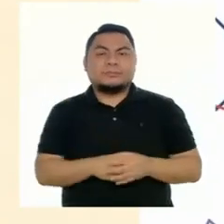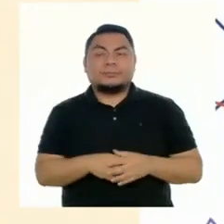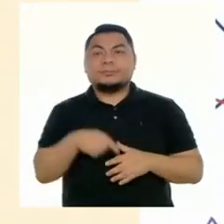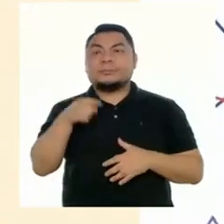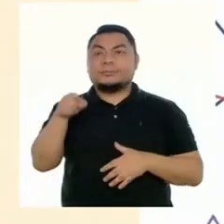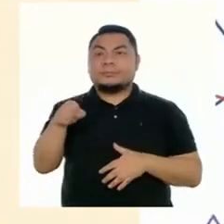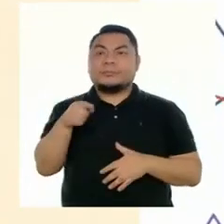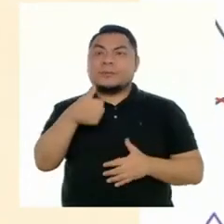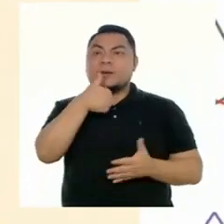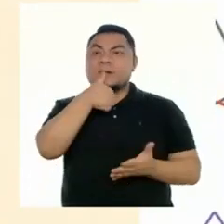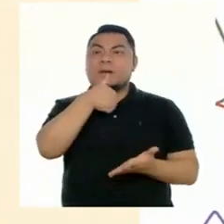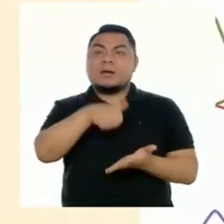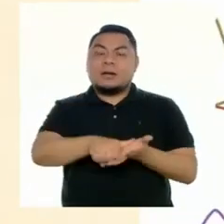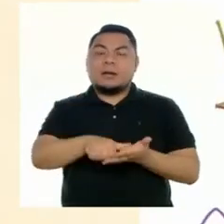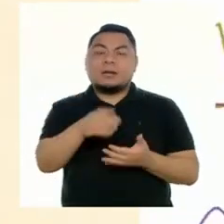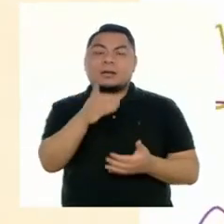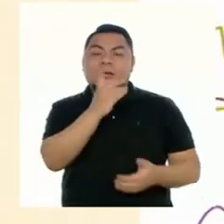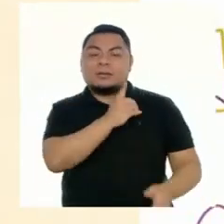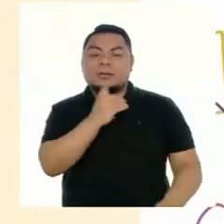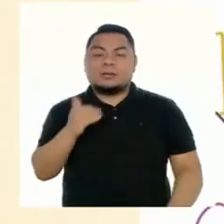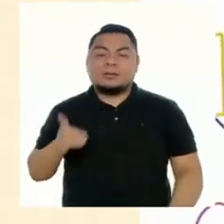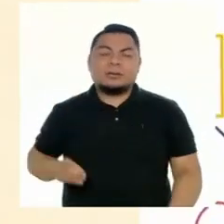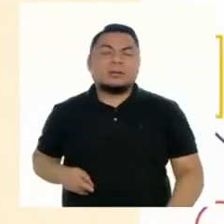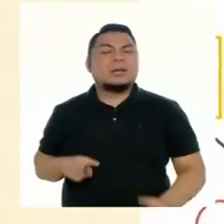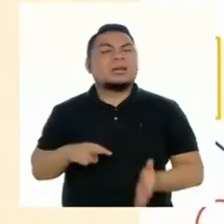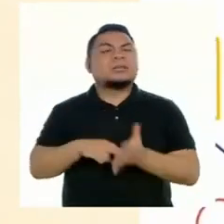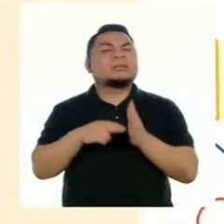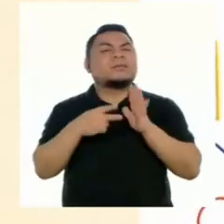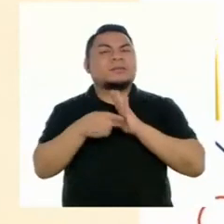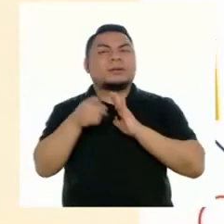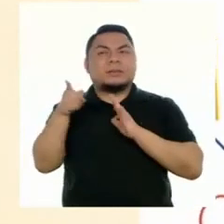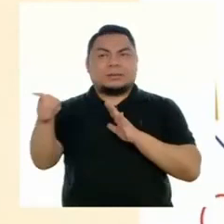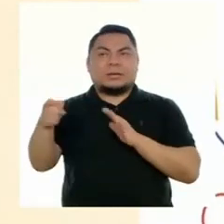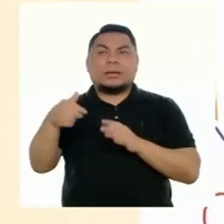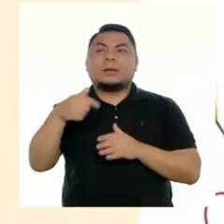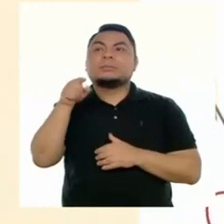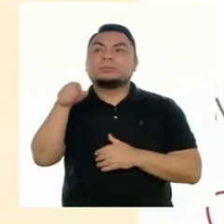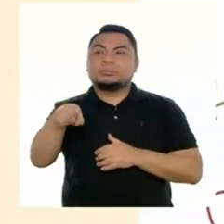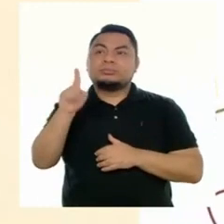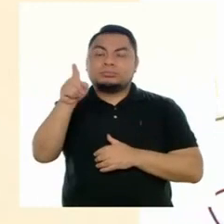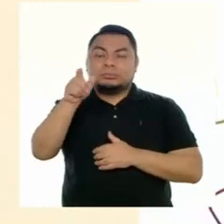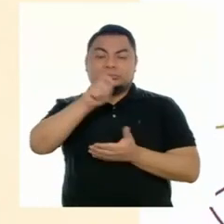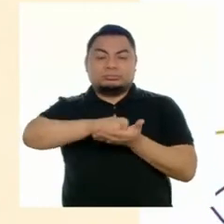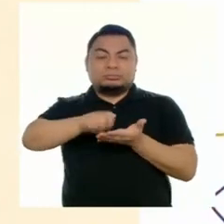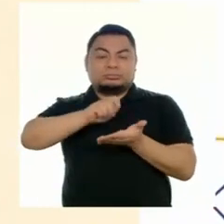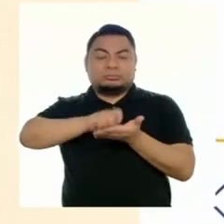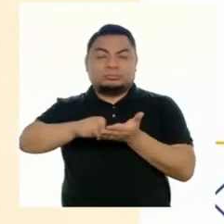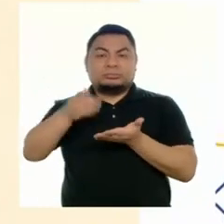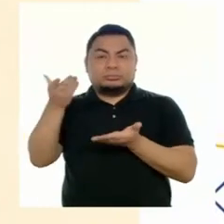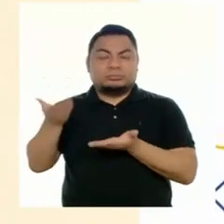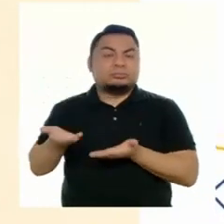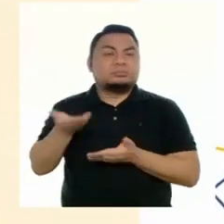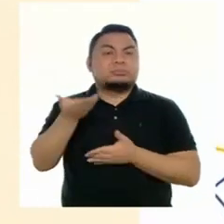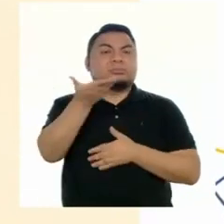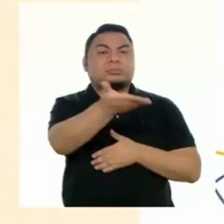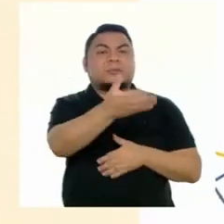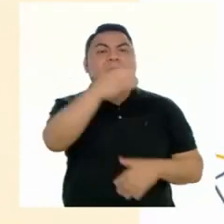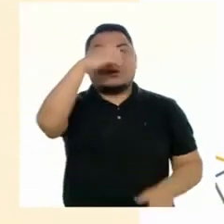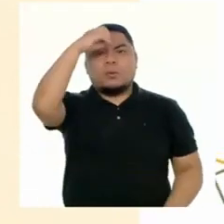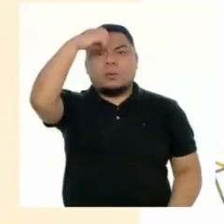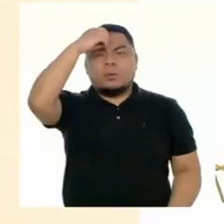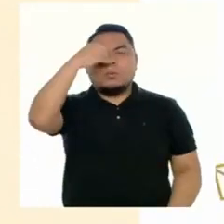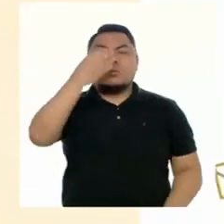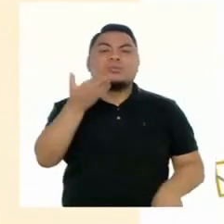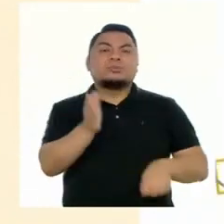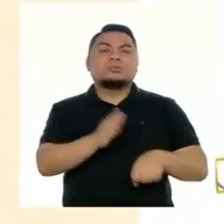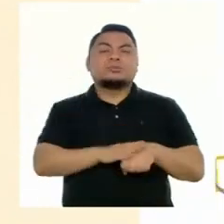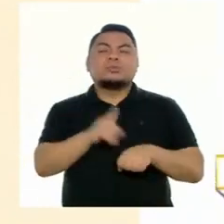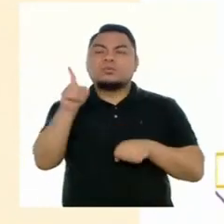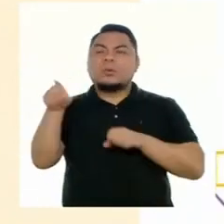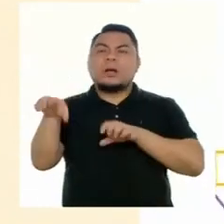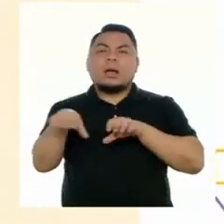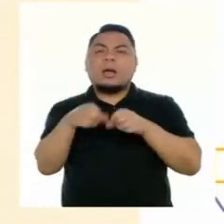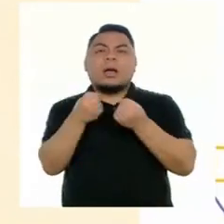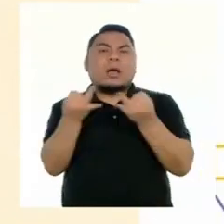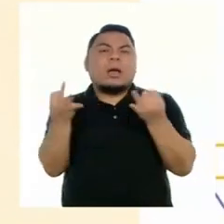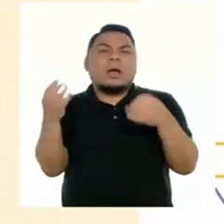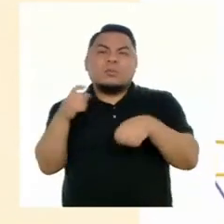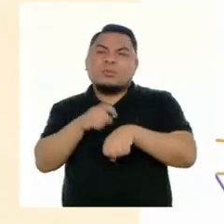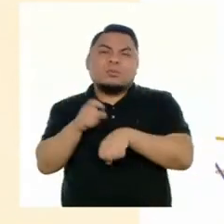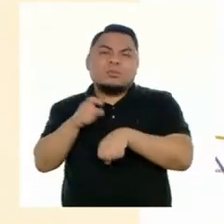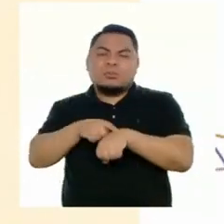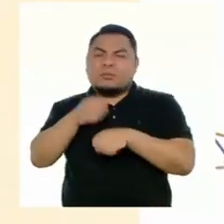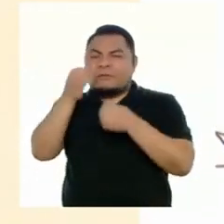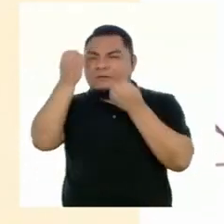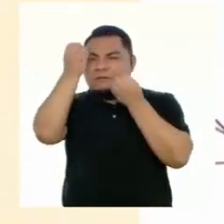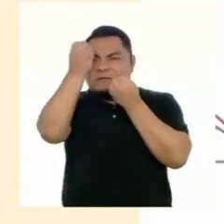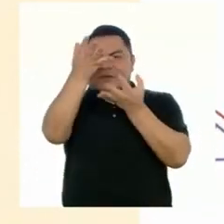al director es un texto que permite al lector de un medio hacer llegar su opinión sobre un hecho informado